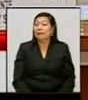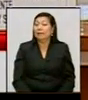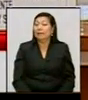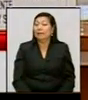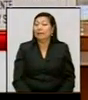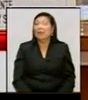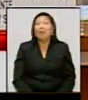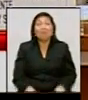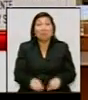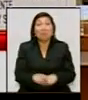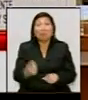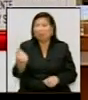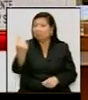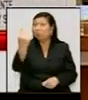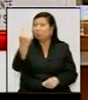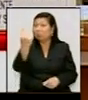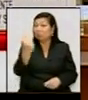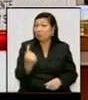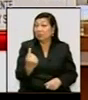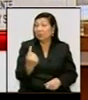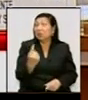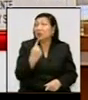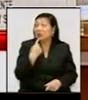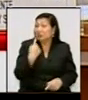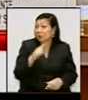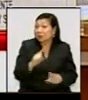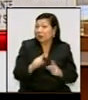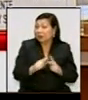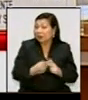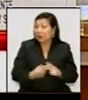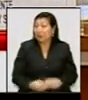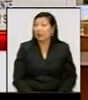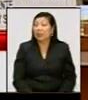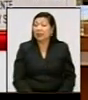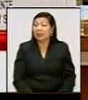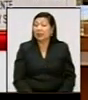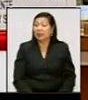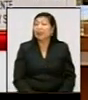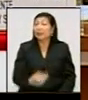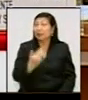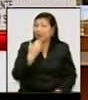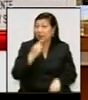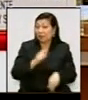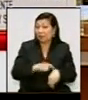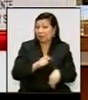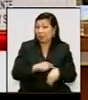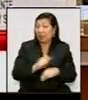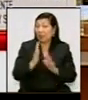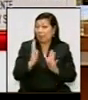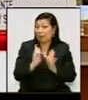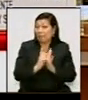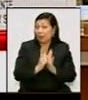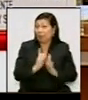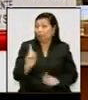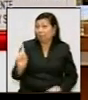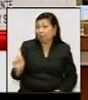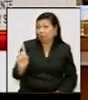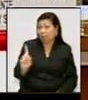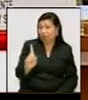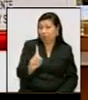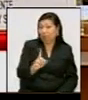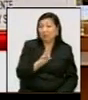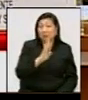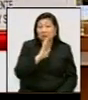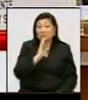Y estando presentes, daríamos inicio, dando tiempo de 10 minutos a cada